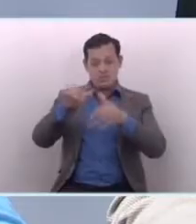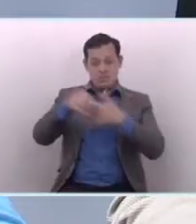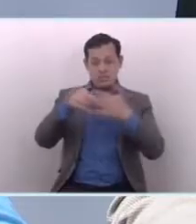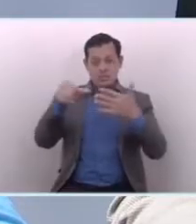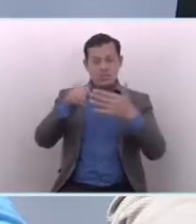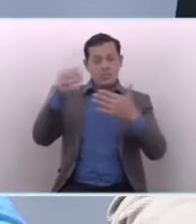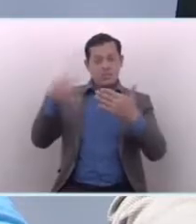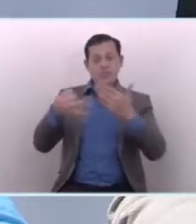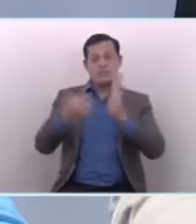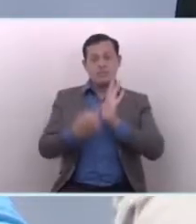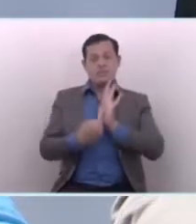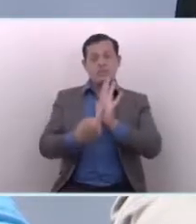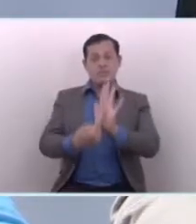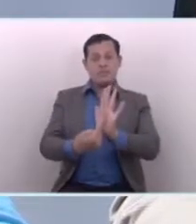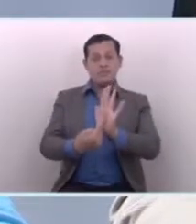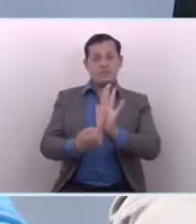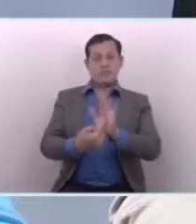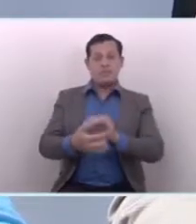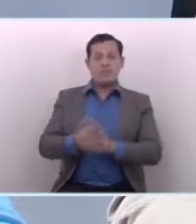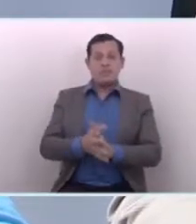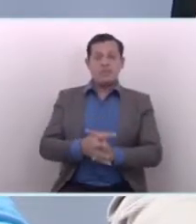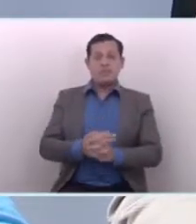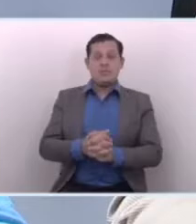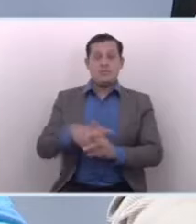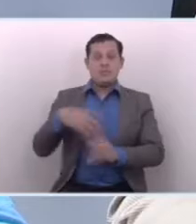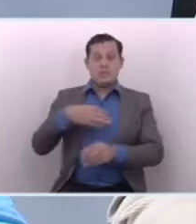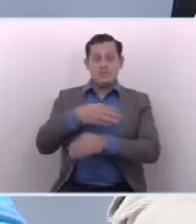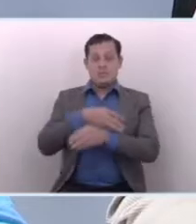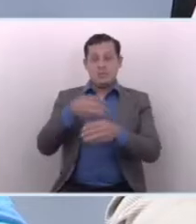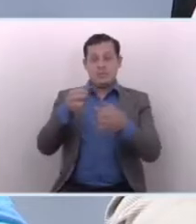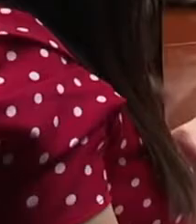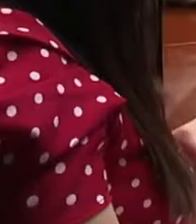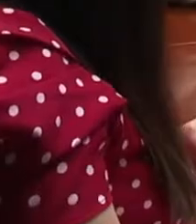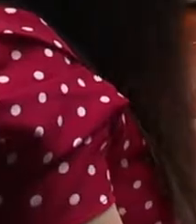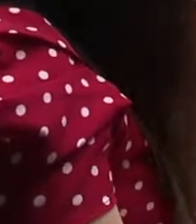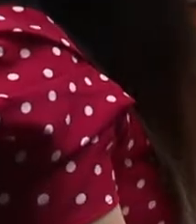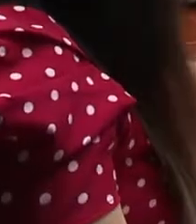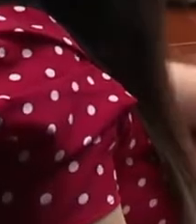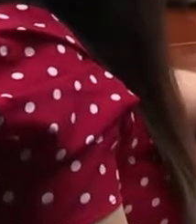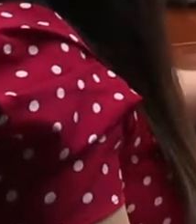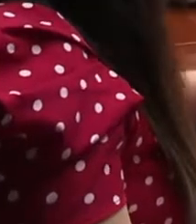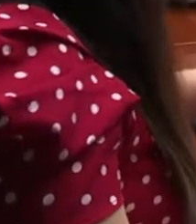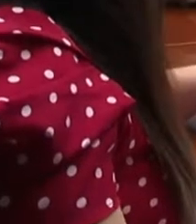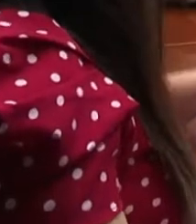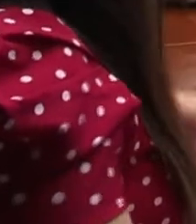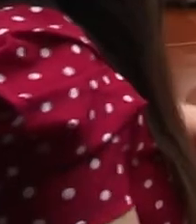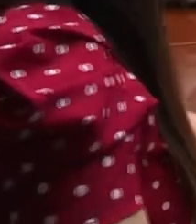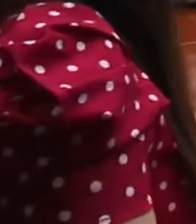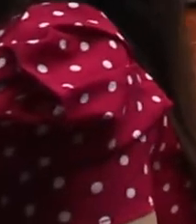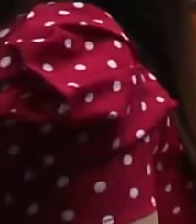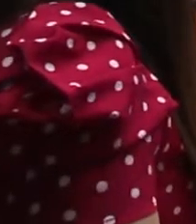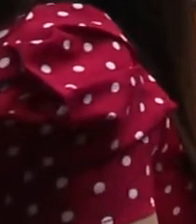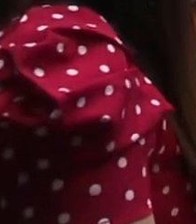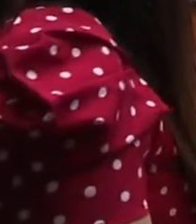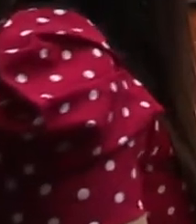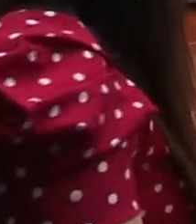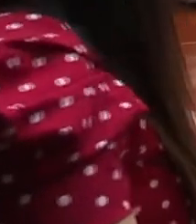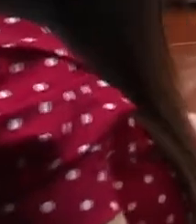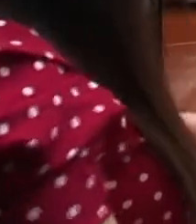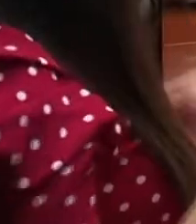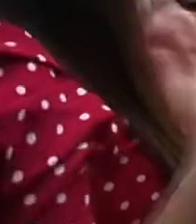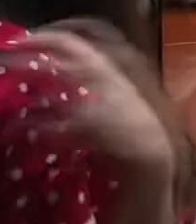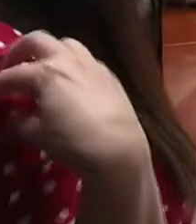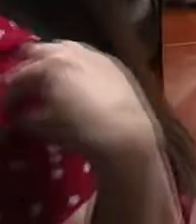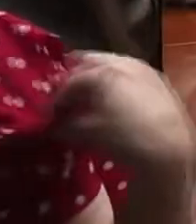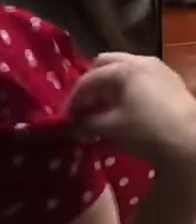el diputado Giovanni Saldaña de Nuevas Ideas explicó que su partido presentó una propuesta para modificar lo relacionado al impuesto para que el cobro